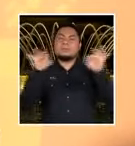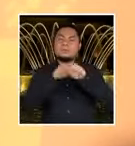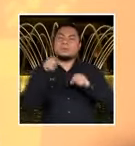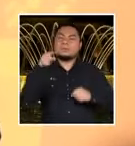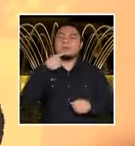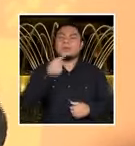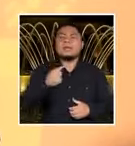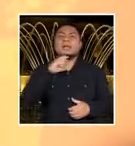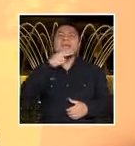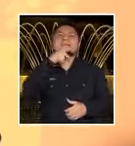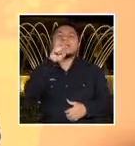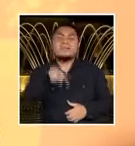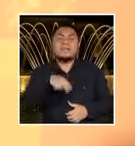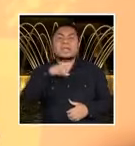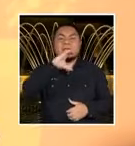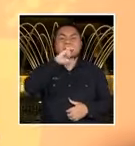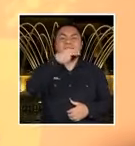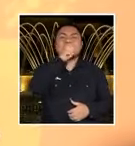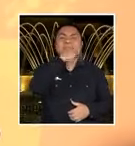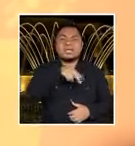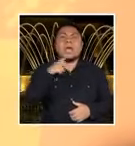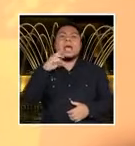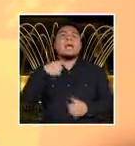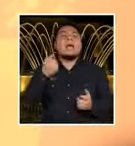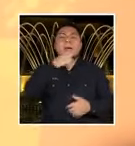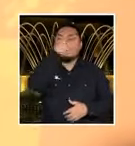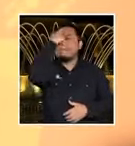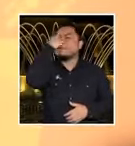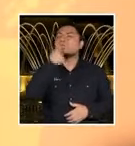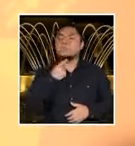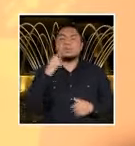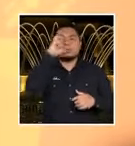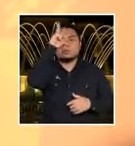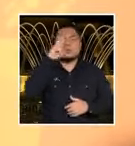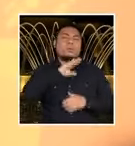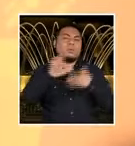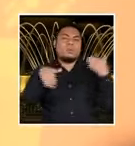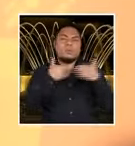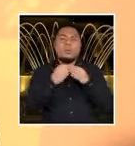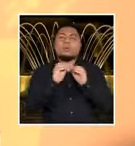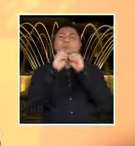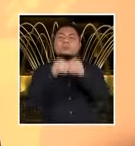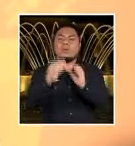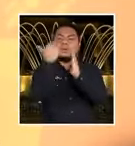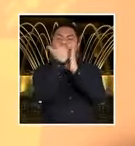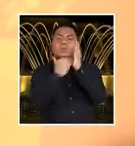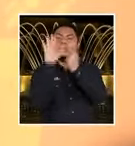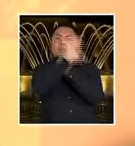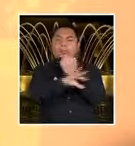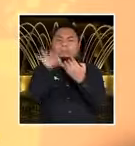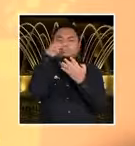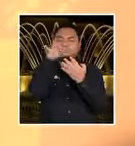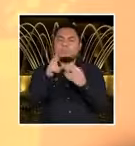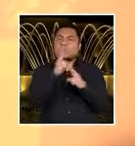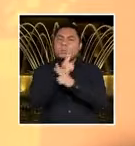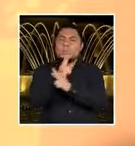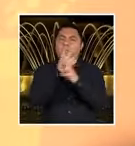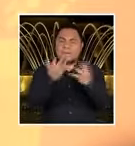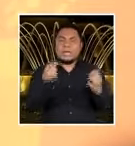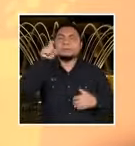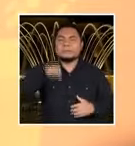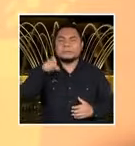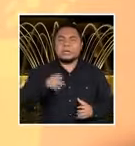como Chavín, Chan Chan, Machu Picchu, cuenten también con todos los protocolos de bioseguridad necesarios, porque